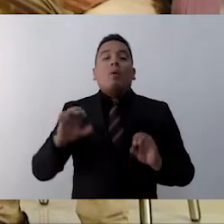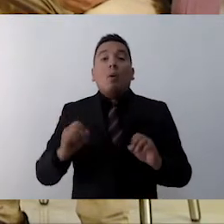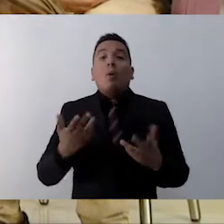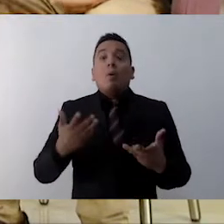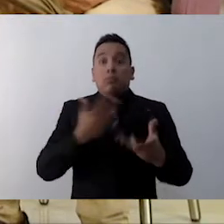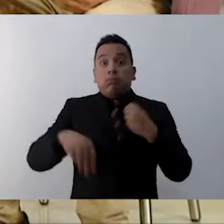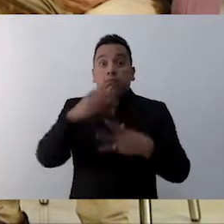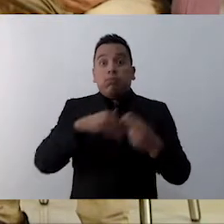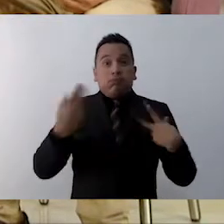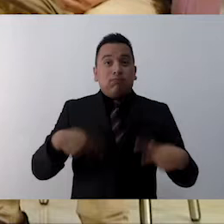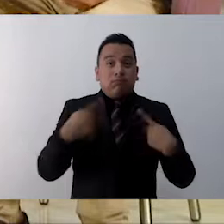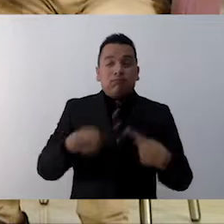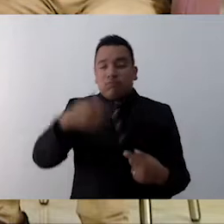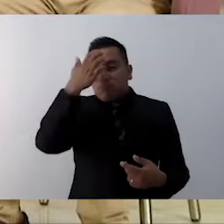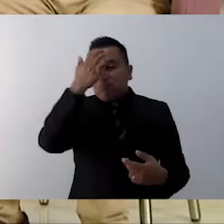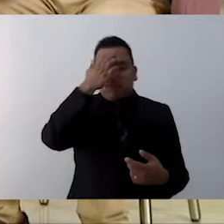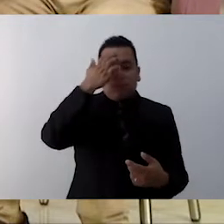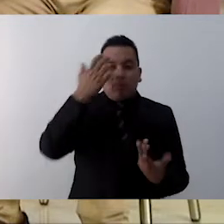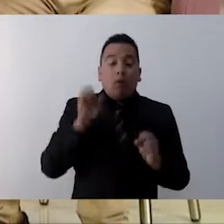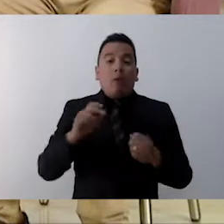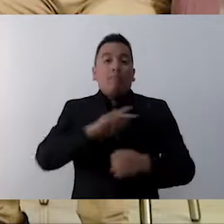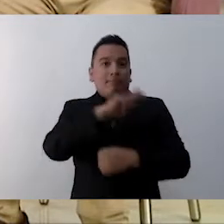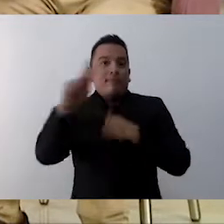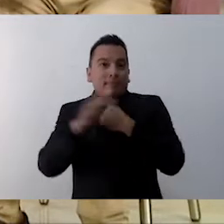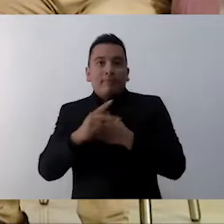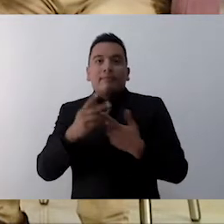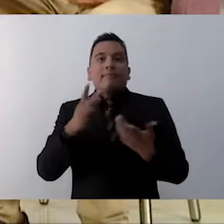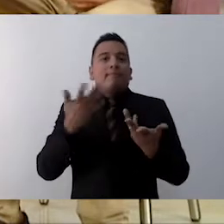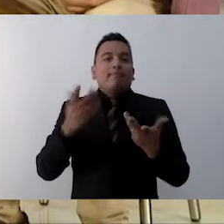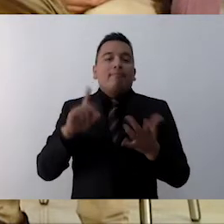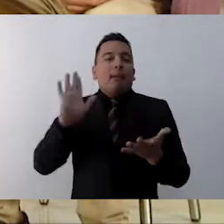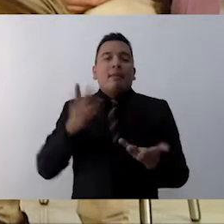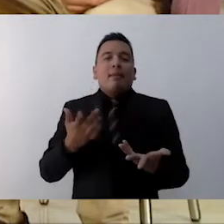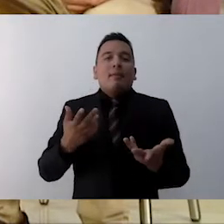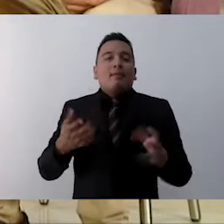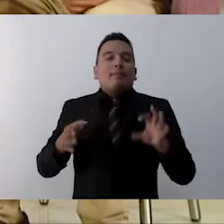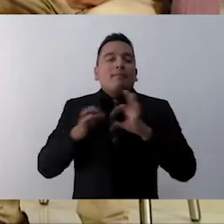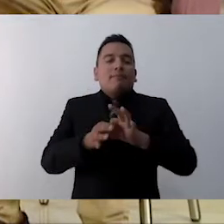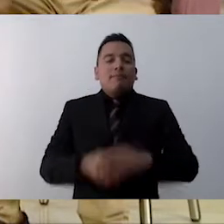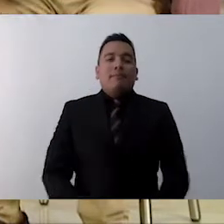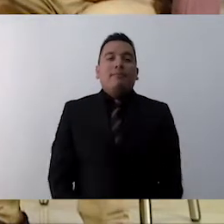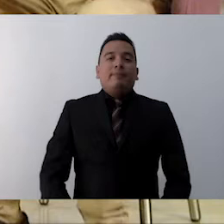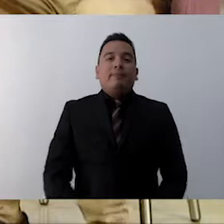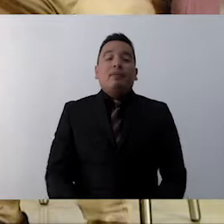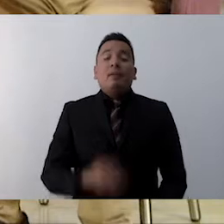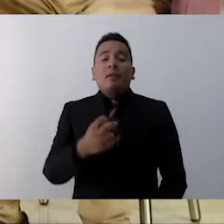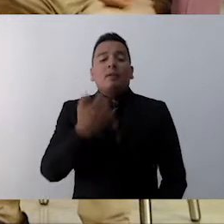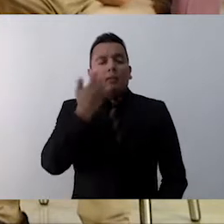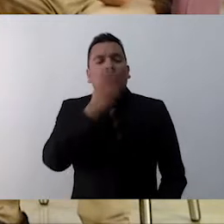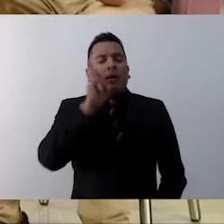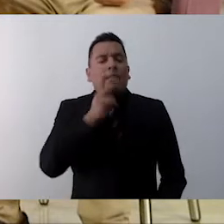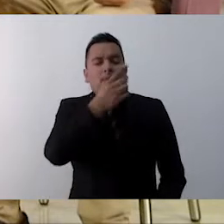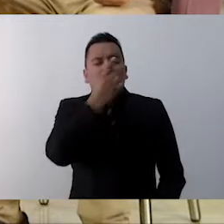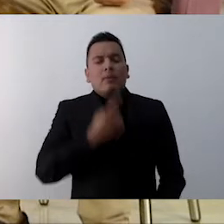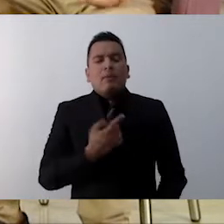la conducción de la vida de un país, de un estado, de un municipio. En ese sentido, yo quisiera que nos